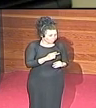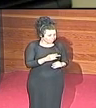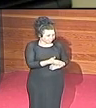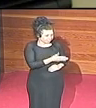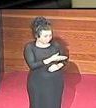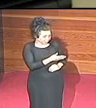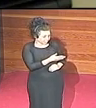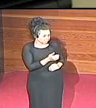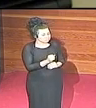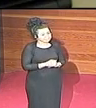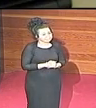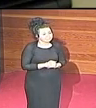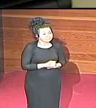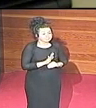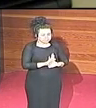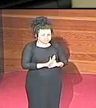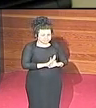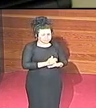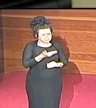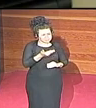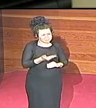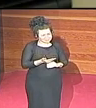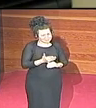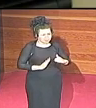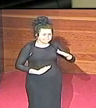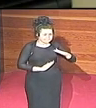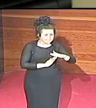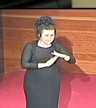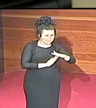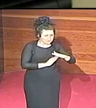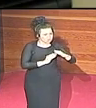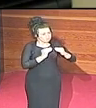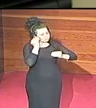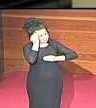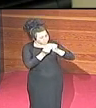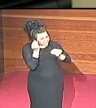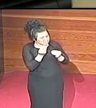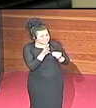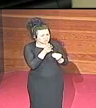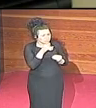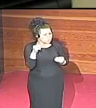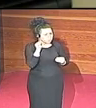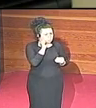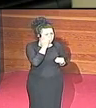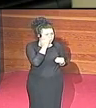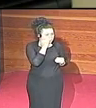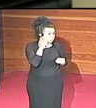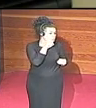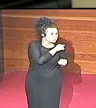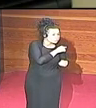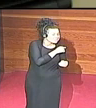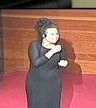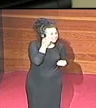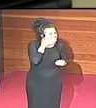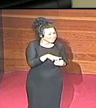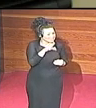Pero conviene detenerse, creo yo, en qué entiende Moscú por desnazificación. Esto es